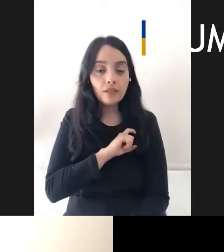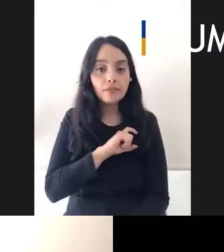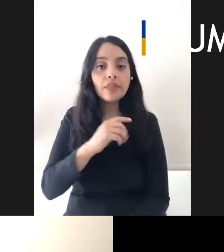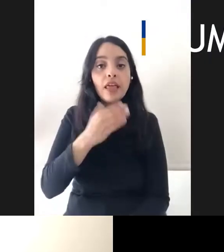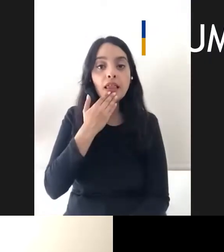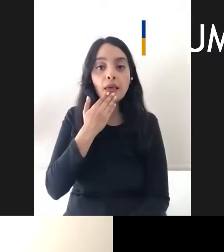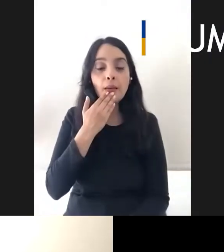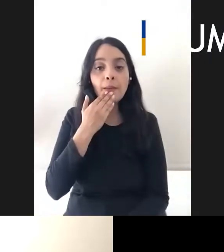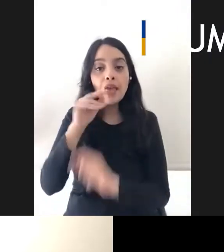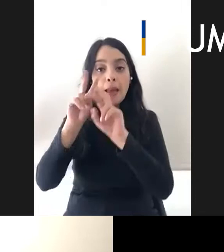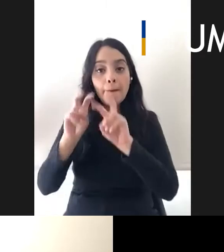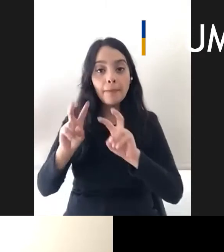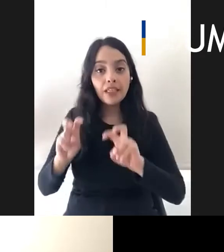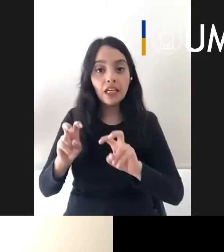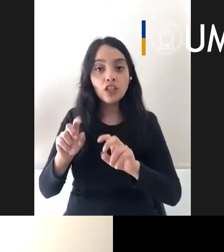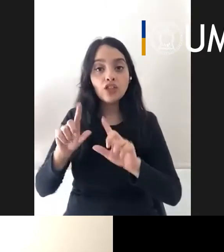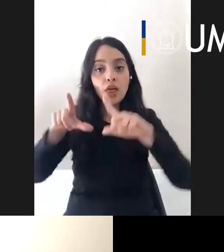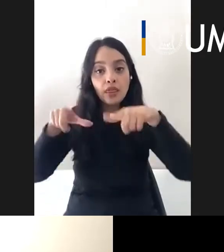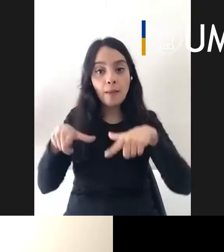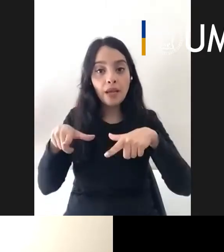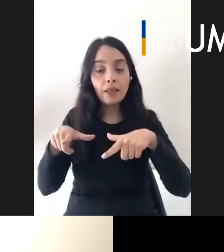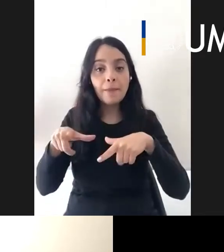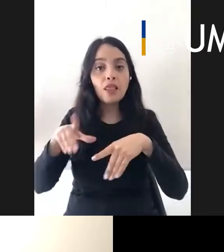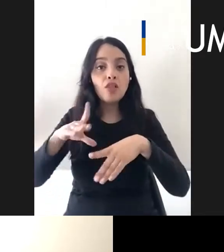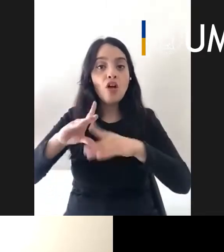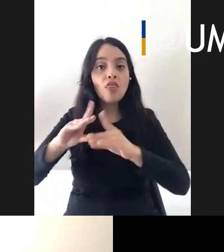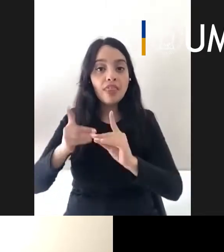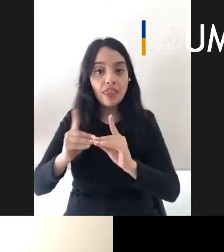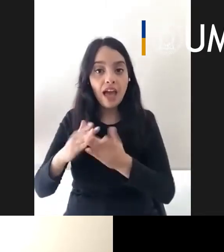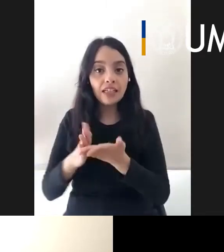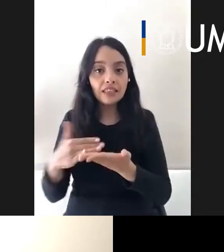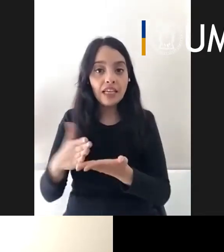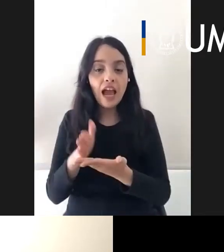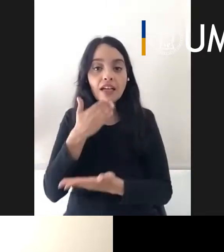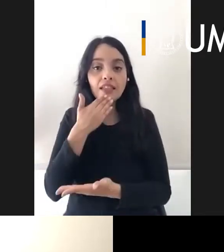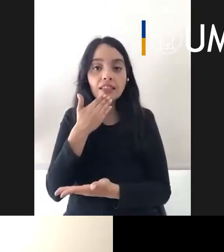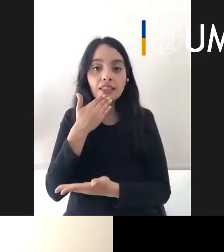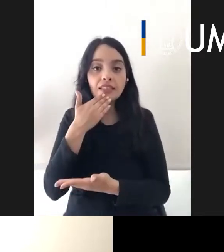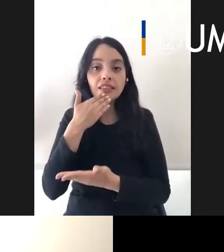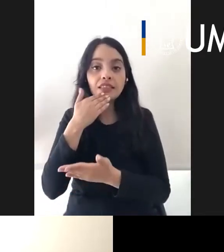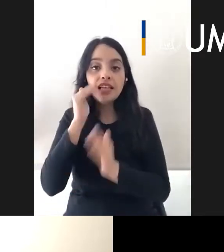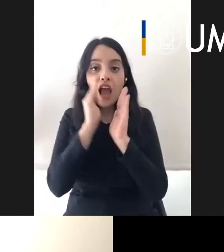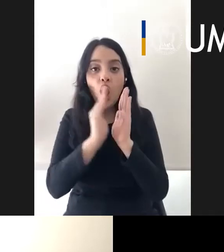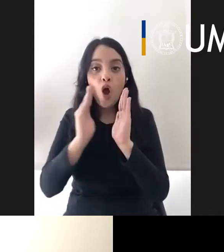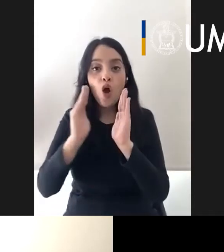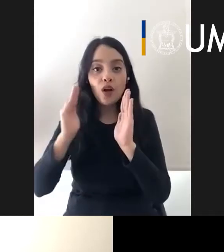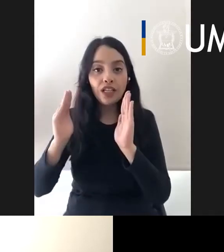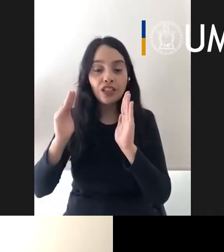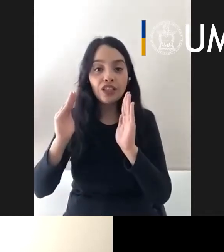del Departamento de Didáctica y Organización Educativa de la Universidad de